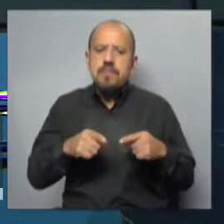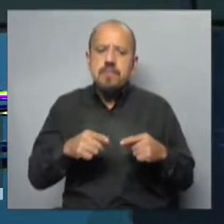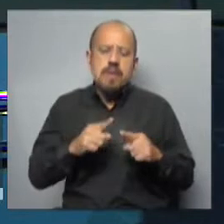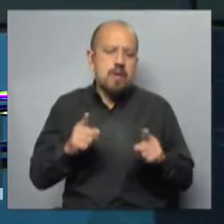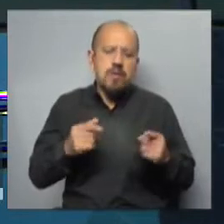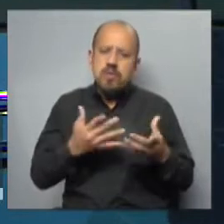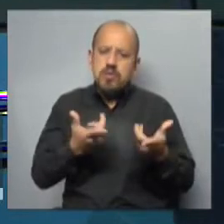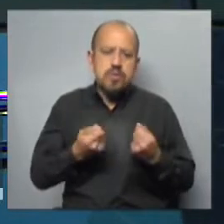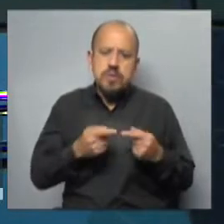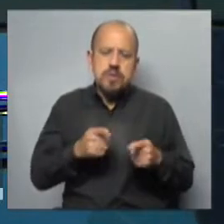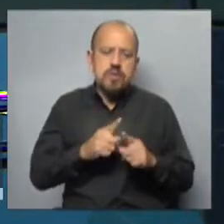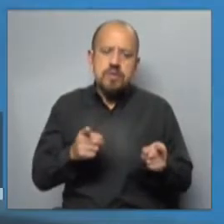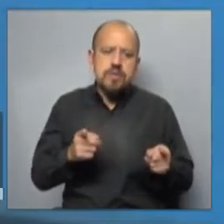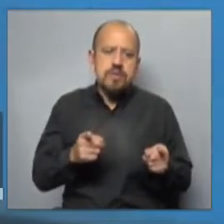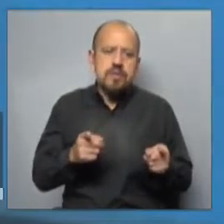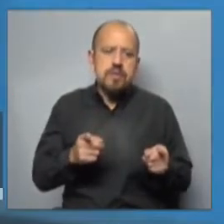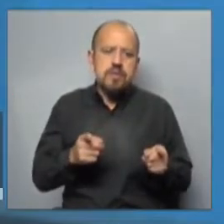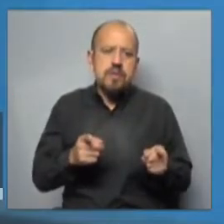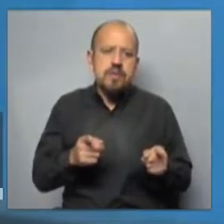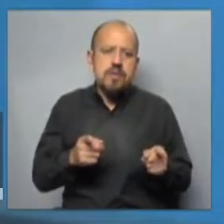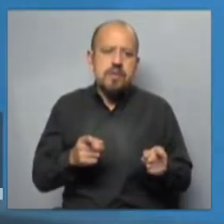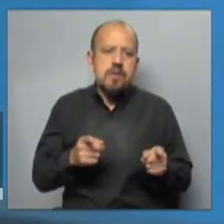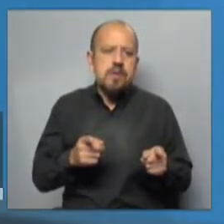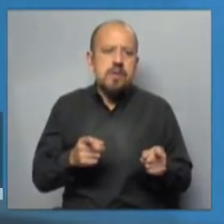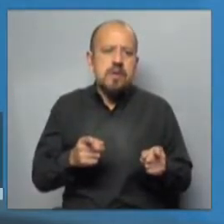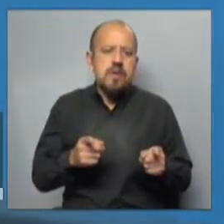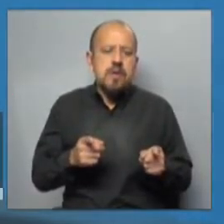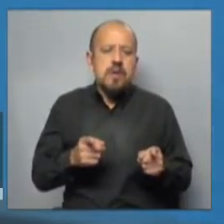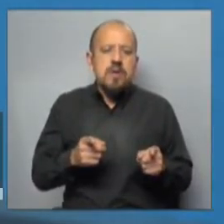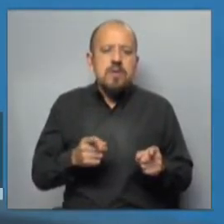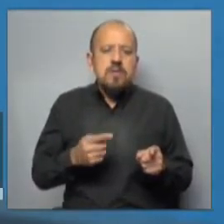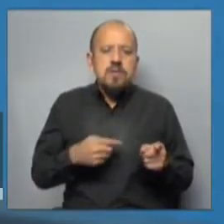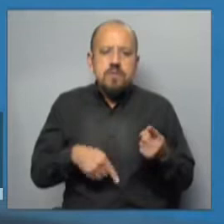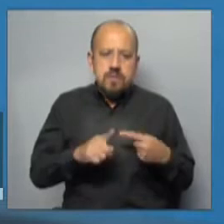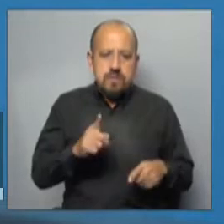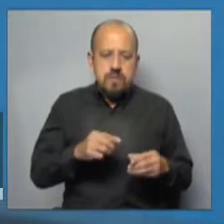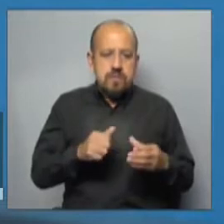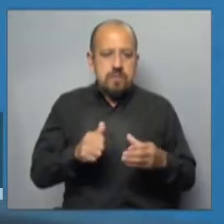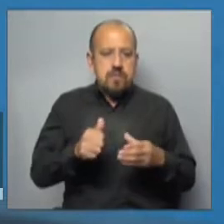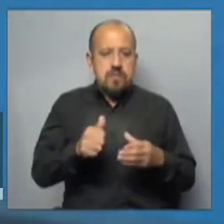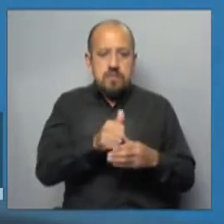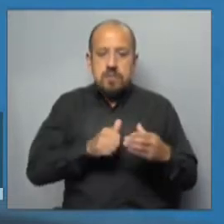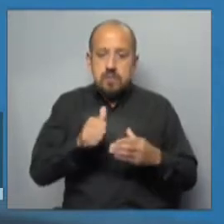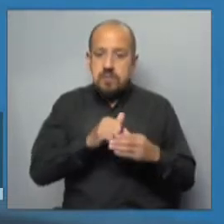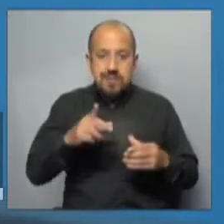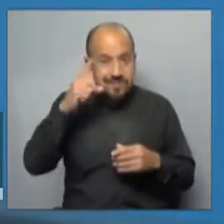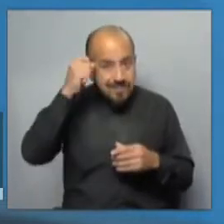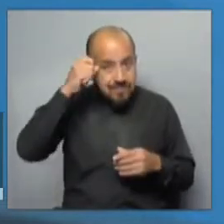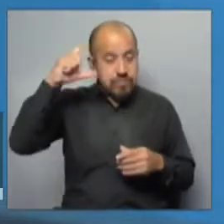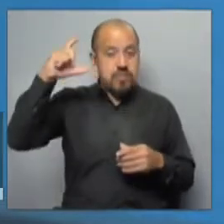ayudan no necesariamente las personas con autismo son súper inteligentes